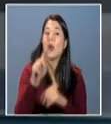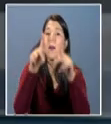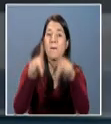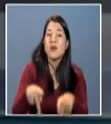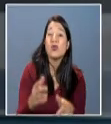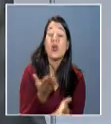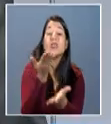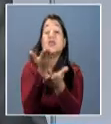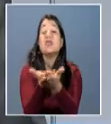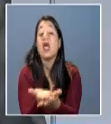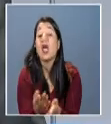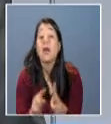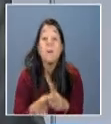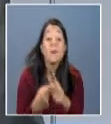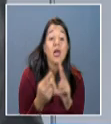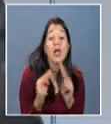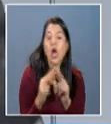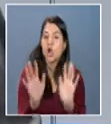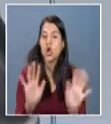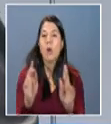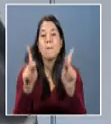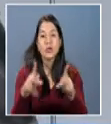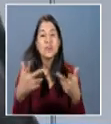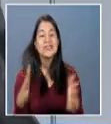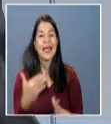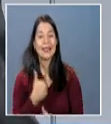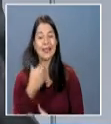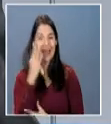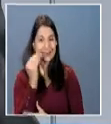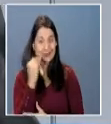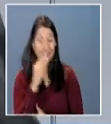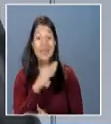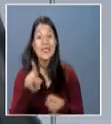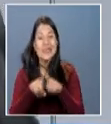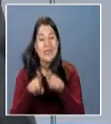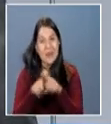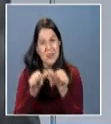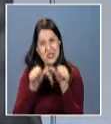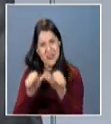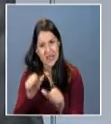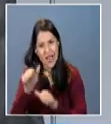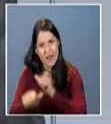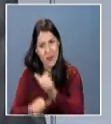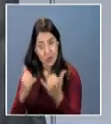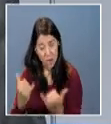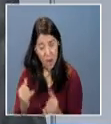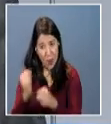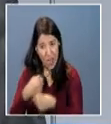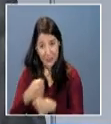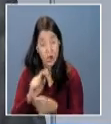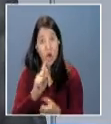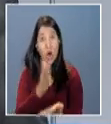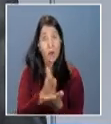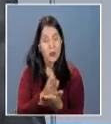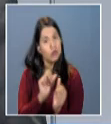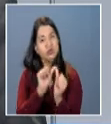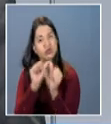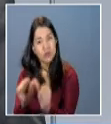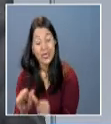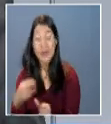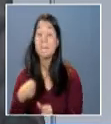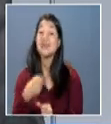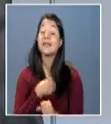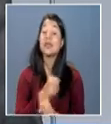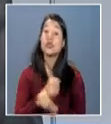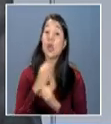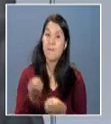a conocer de este tema, sino personas ya con experiencia y sobre todo que le den continuidad a una serie de esfuerzos que se están haciendo muy bien en el Ministerio de Seguridad Pública. El Ministerio de